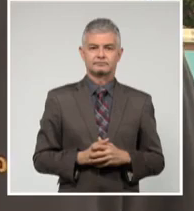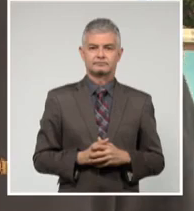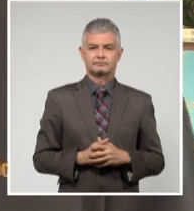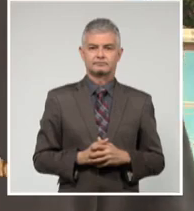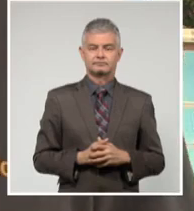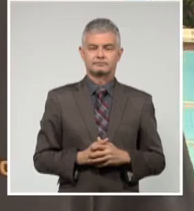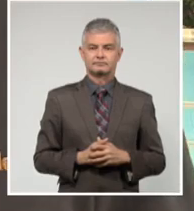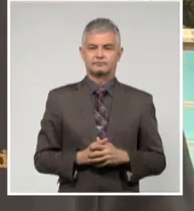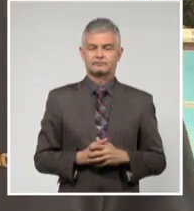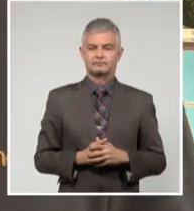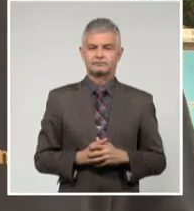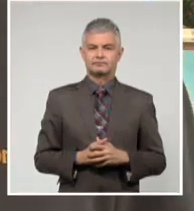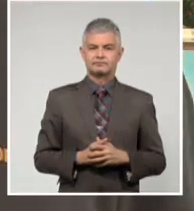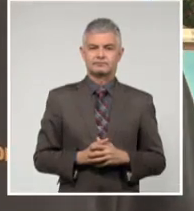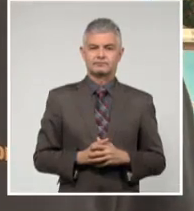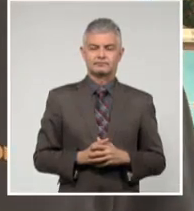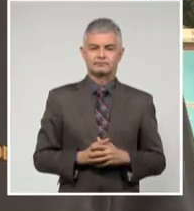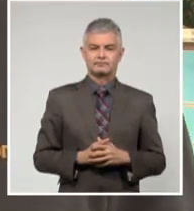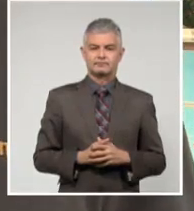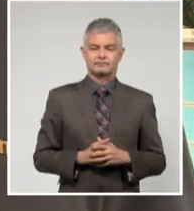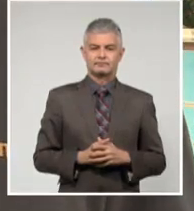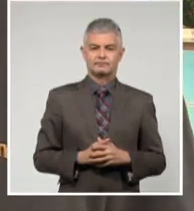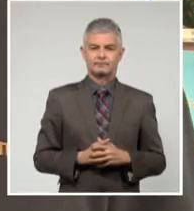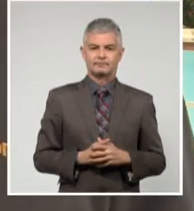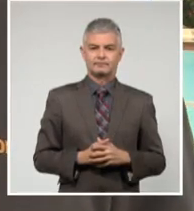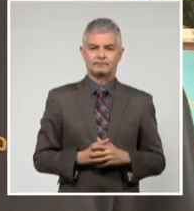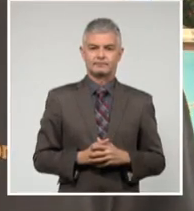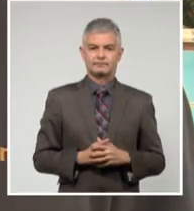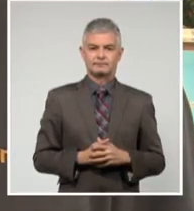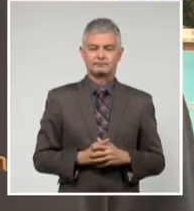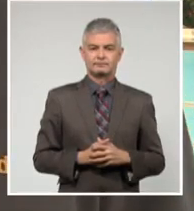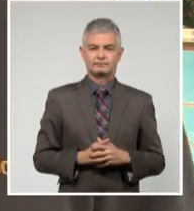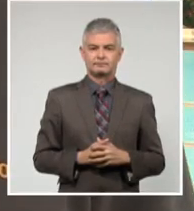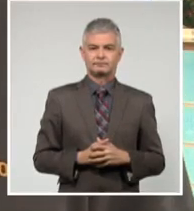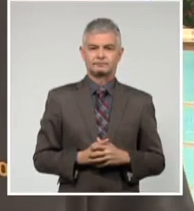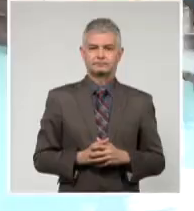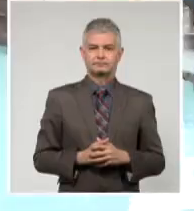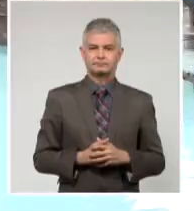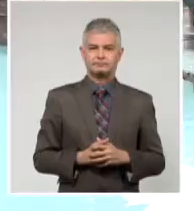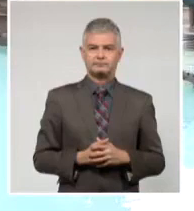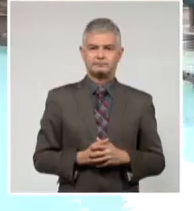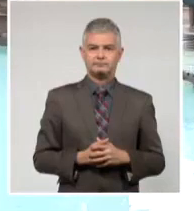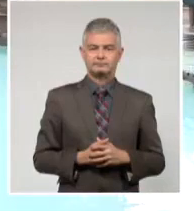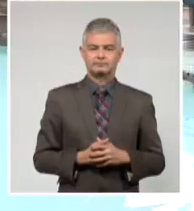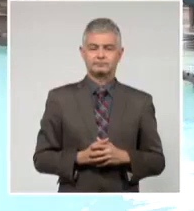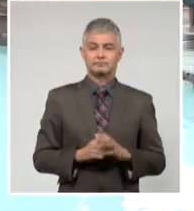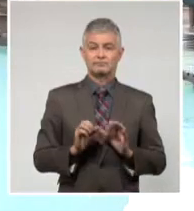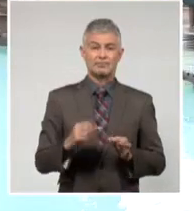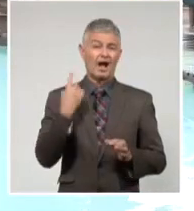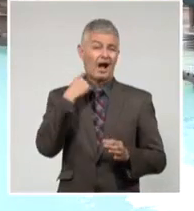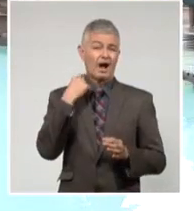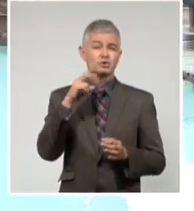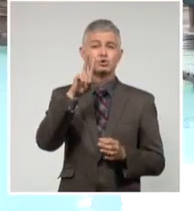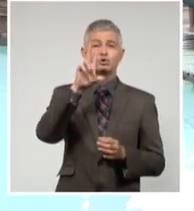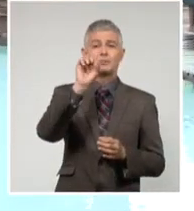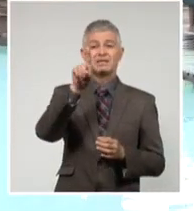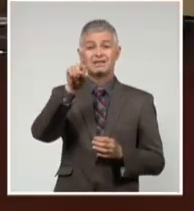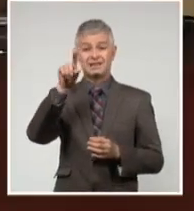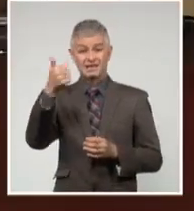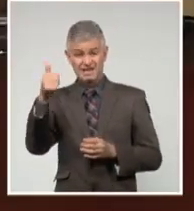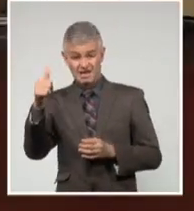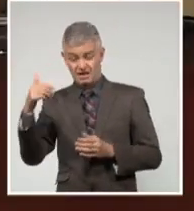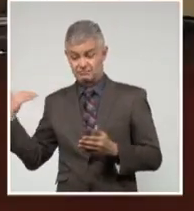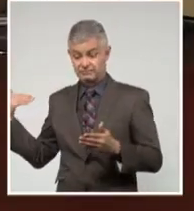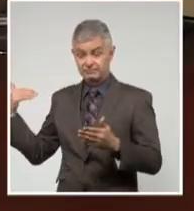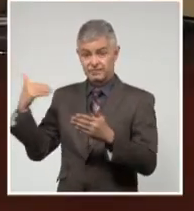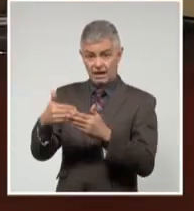to give the Germans the best experience when it comes to traveling with Corona. Desde el año 2010, Alemania se encuentra entre los